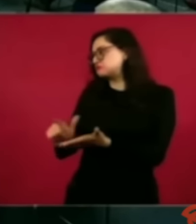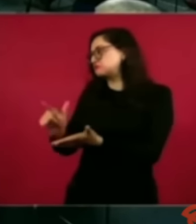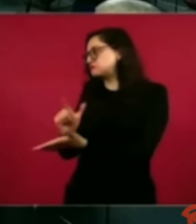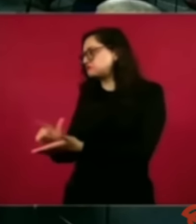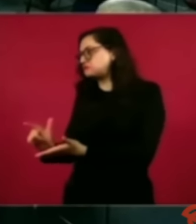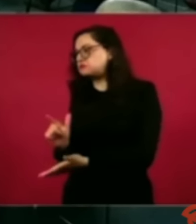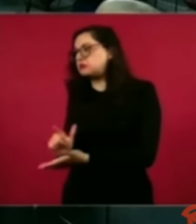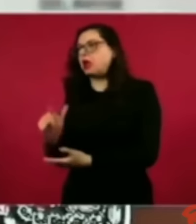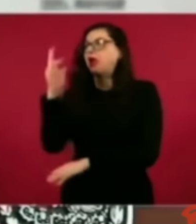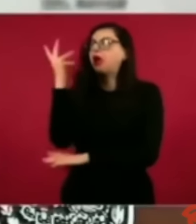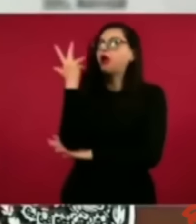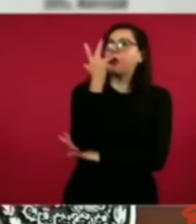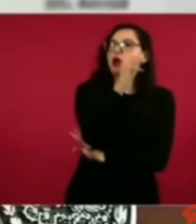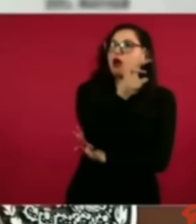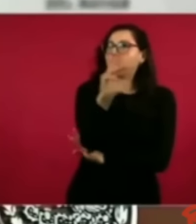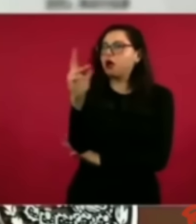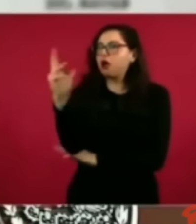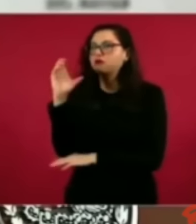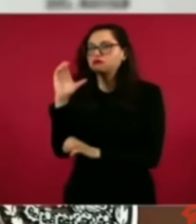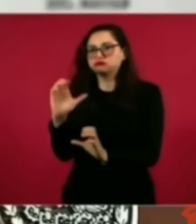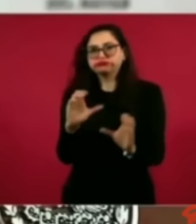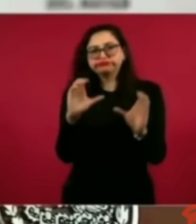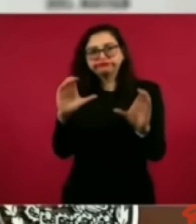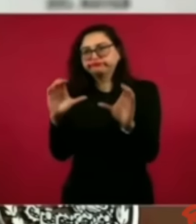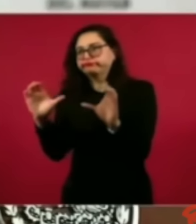cuidando los árboles,